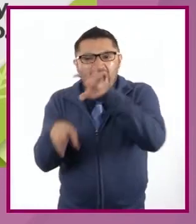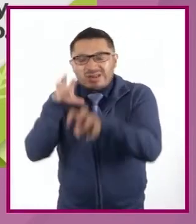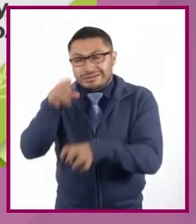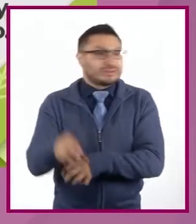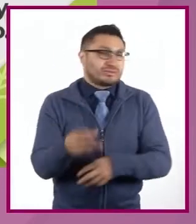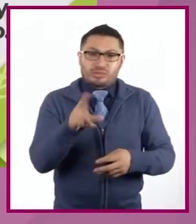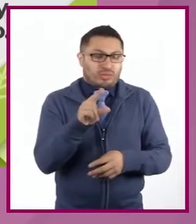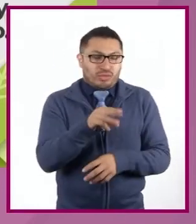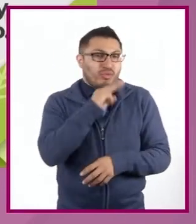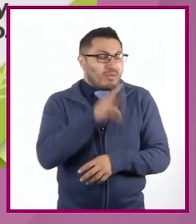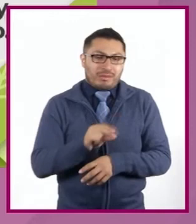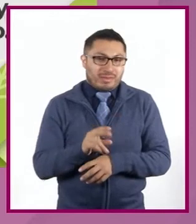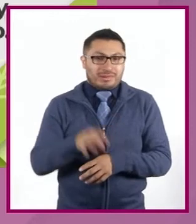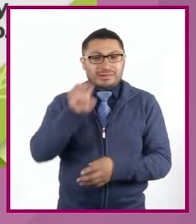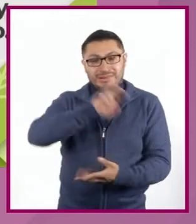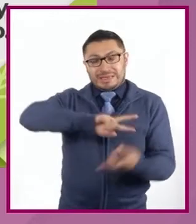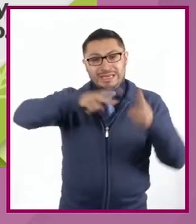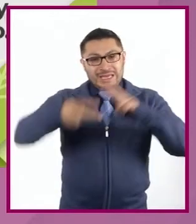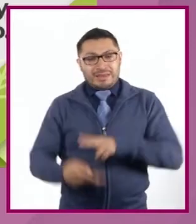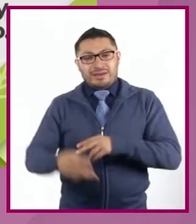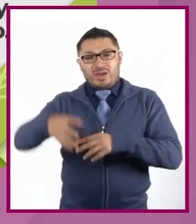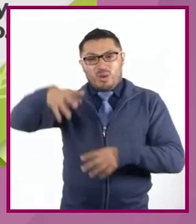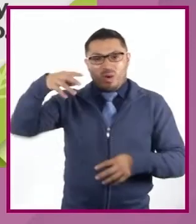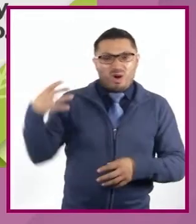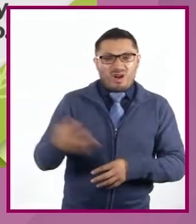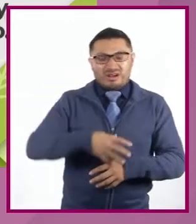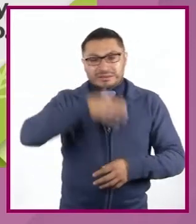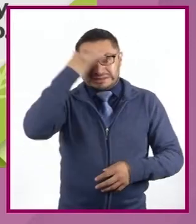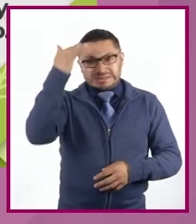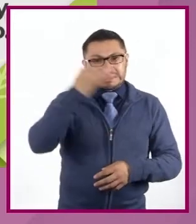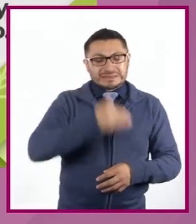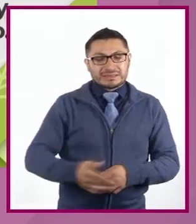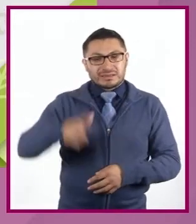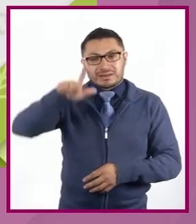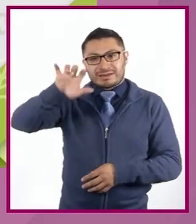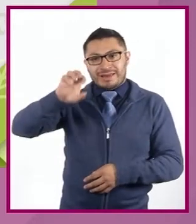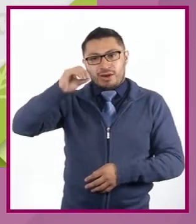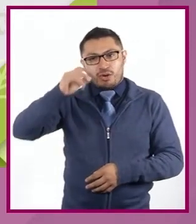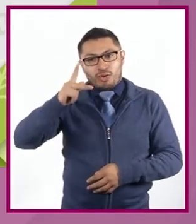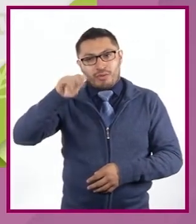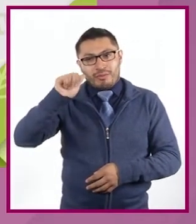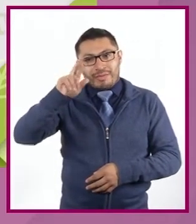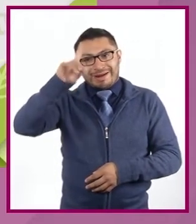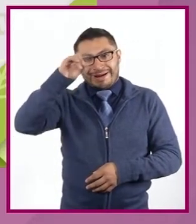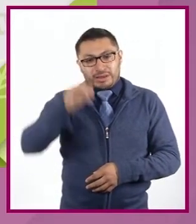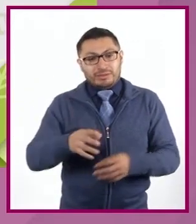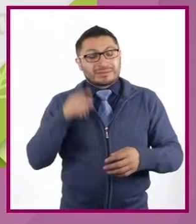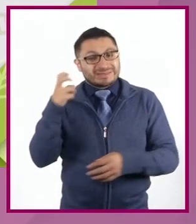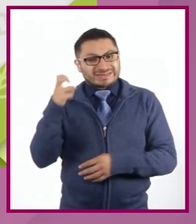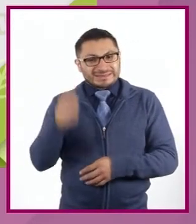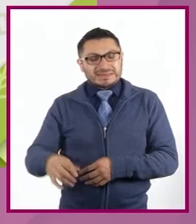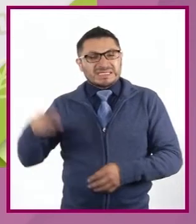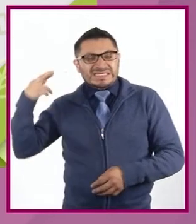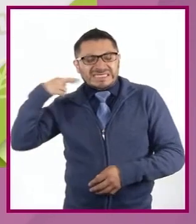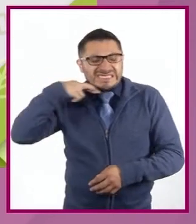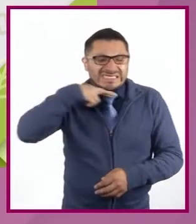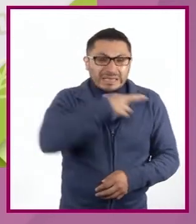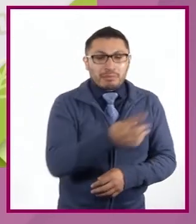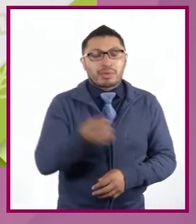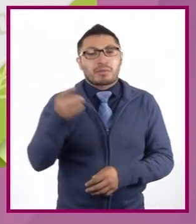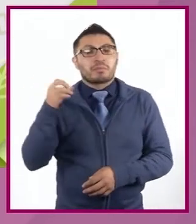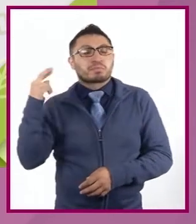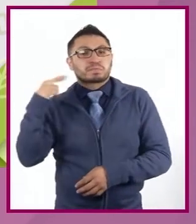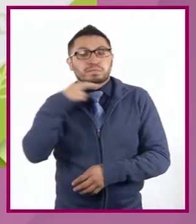comida. En su lugar, veía a un feroz y rápido leopardo haciéndolo. El leopardo era tan veloz que en cuestión de